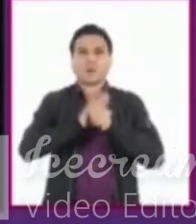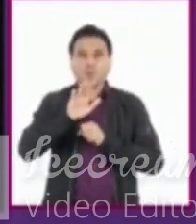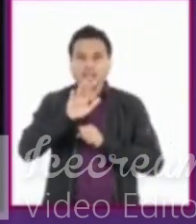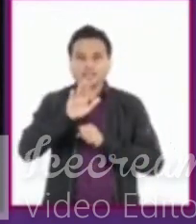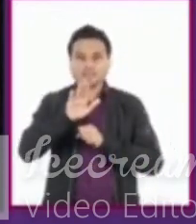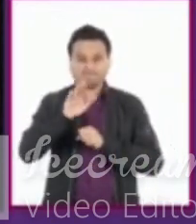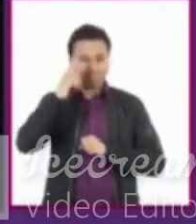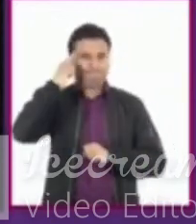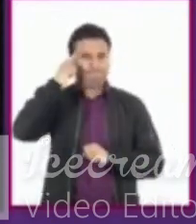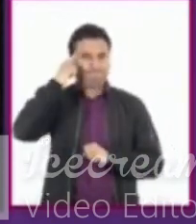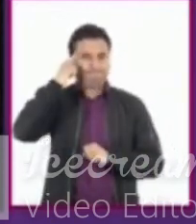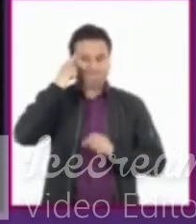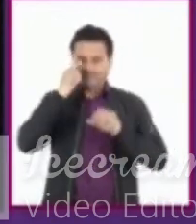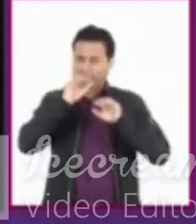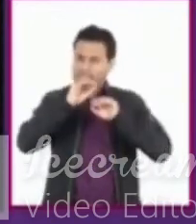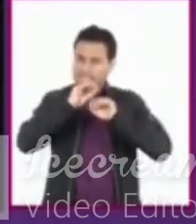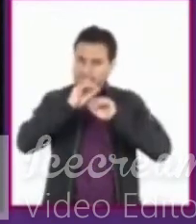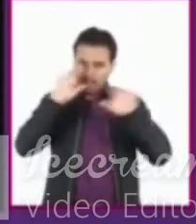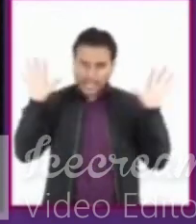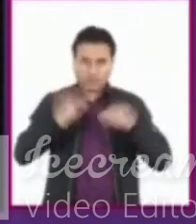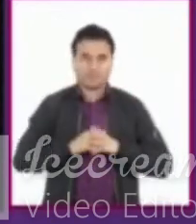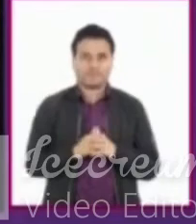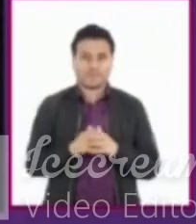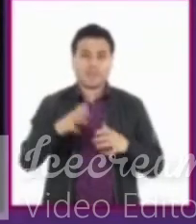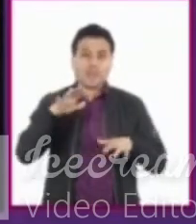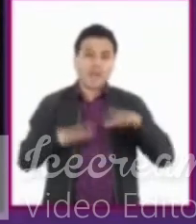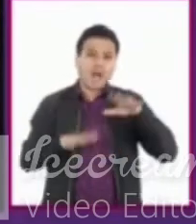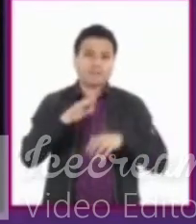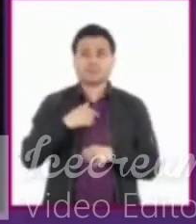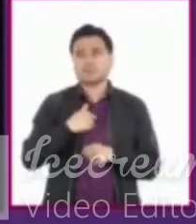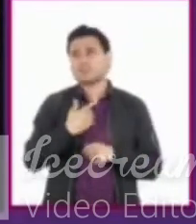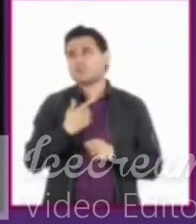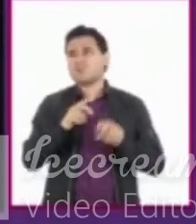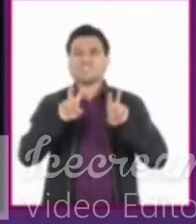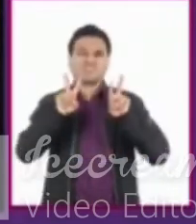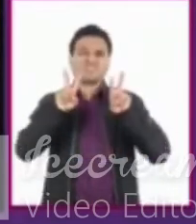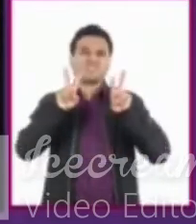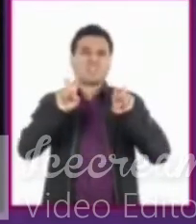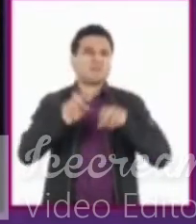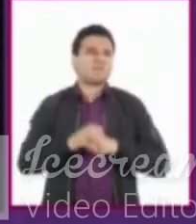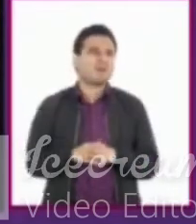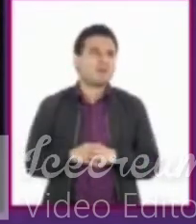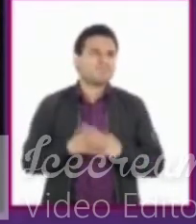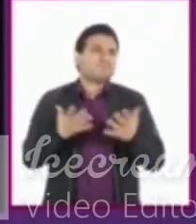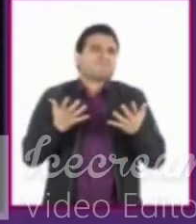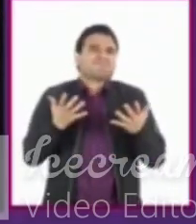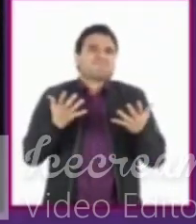abordando, ¿no? Porque muchas veces dicen, quiero trabajar sobre, no